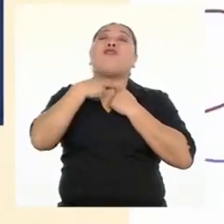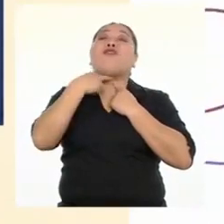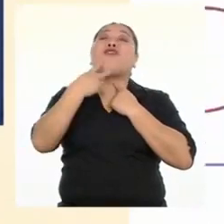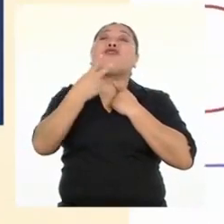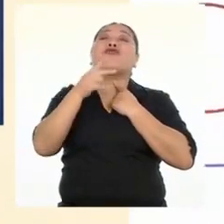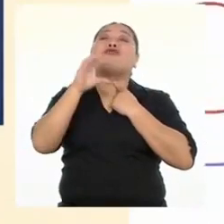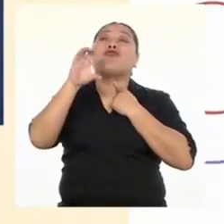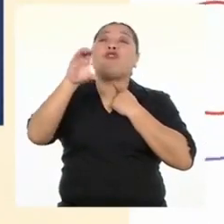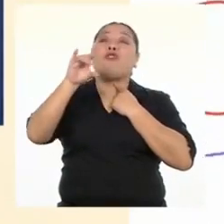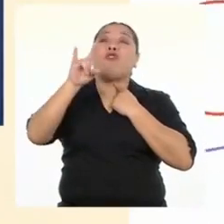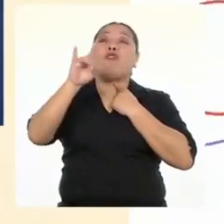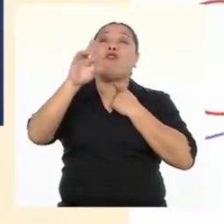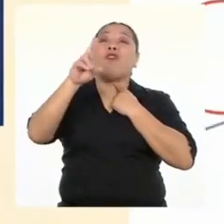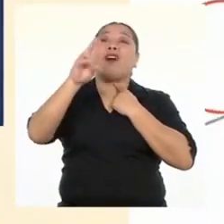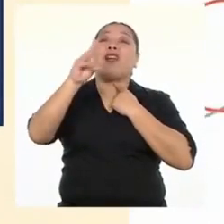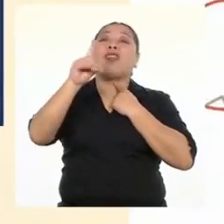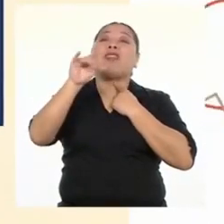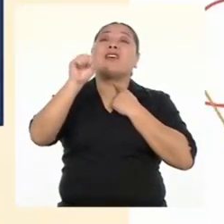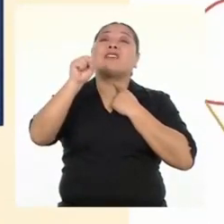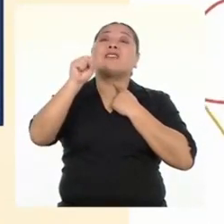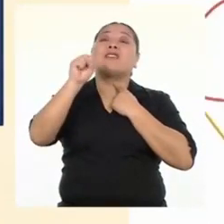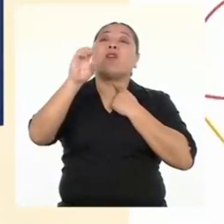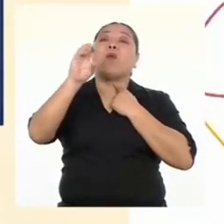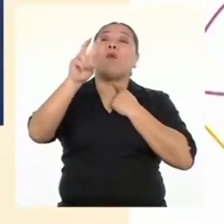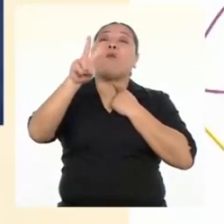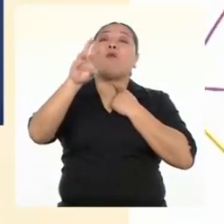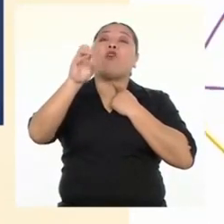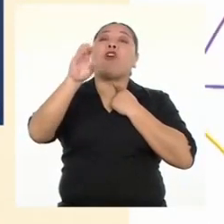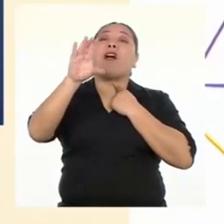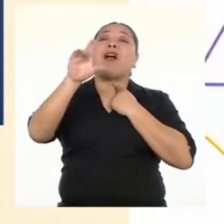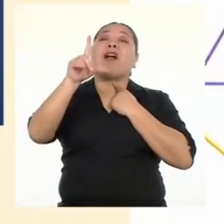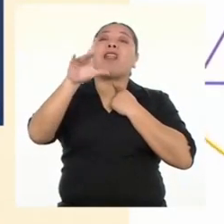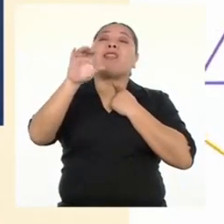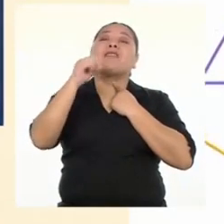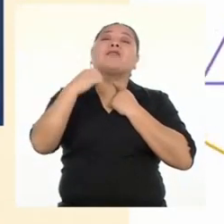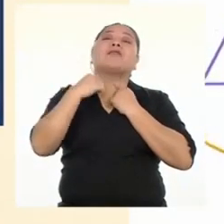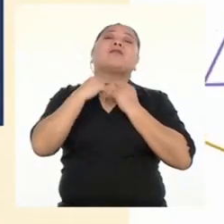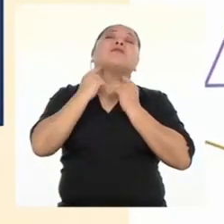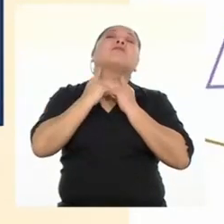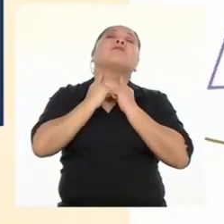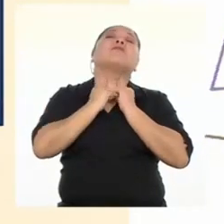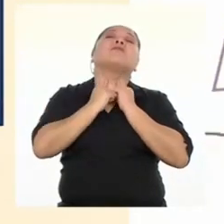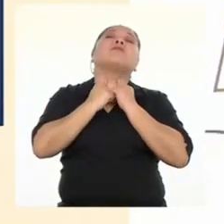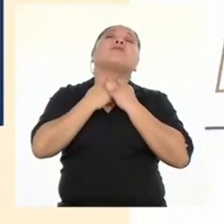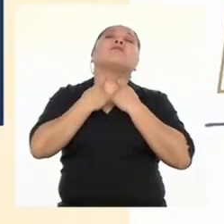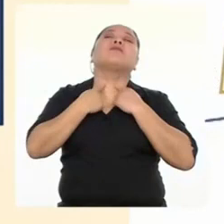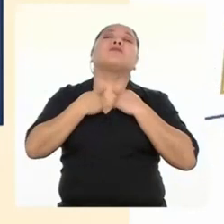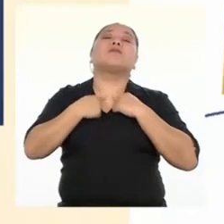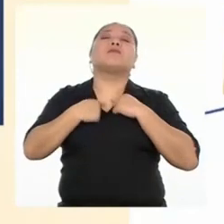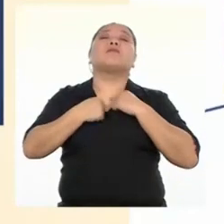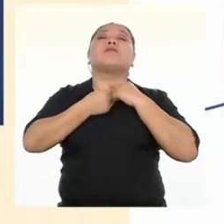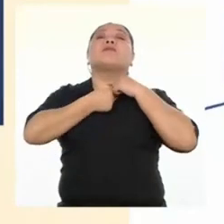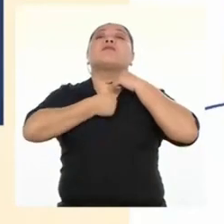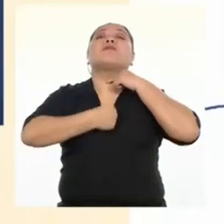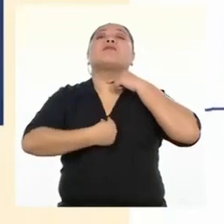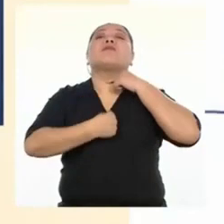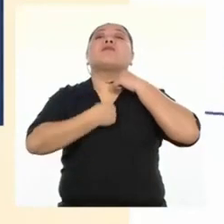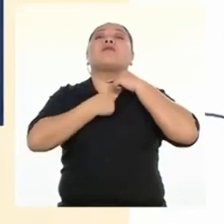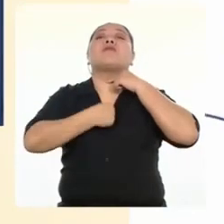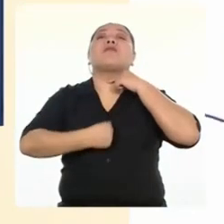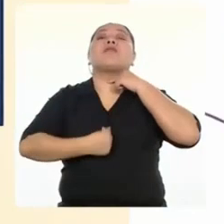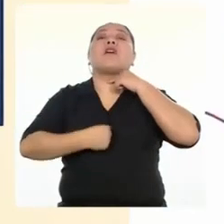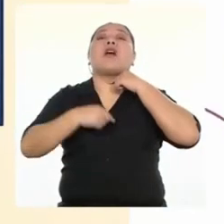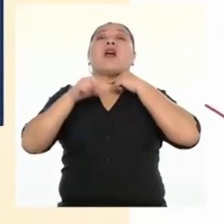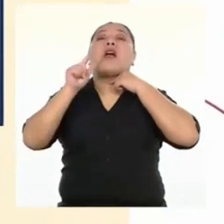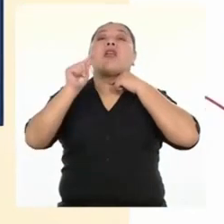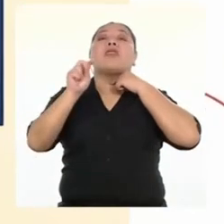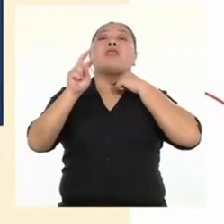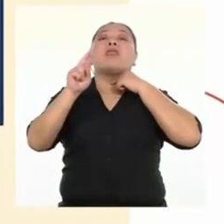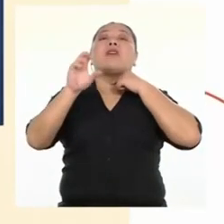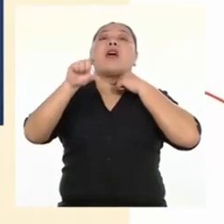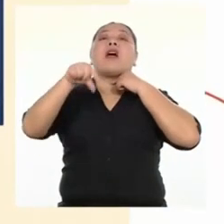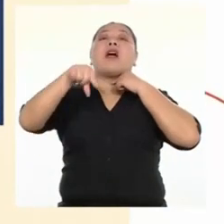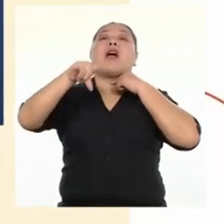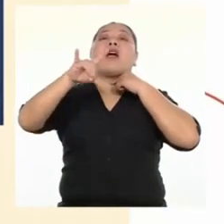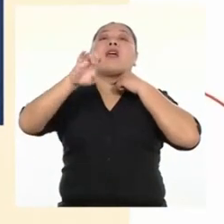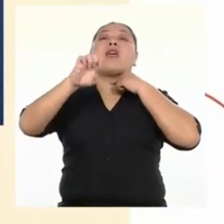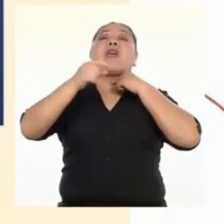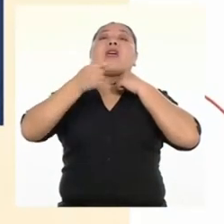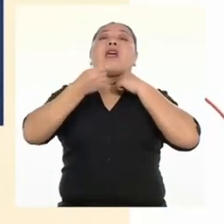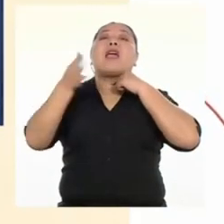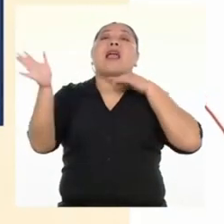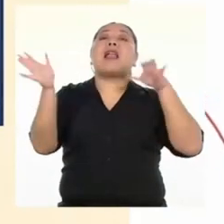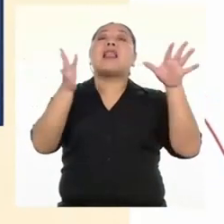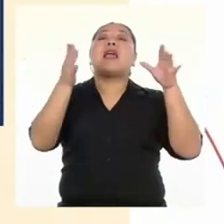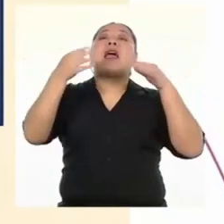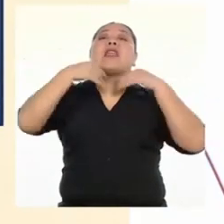vocales que hacen posible que podamos comunicarnos. La tráquea, que es un tubo rígido que conduce el aire hacia